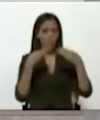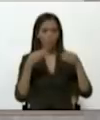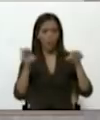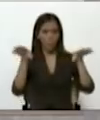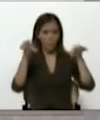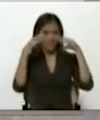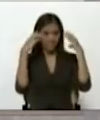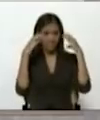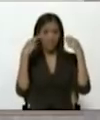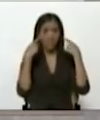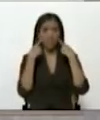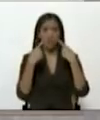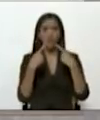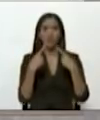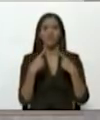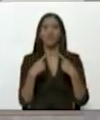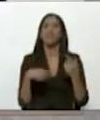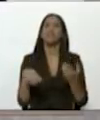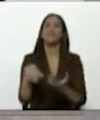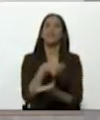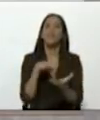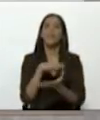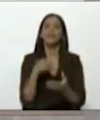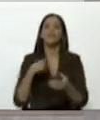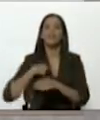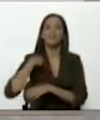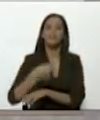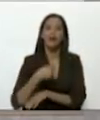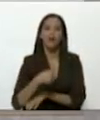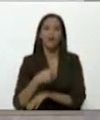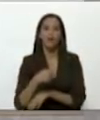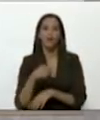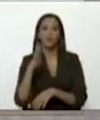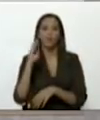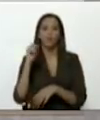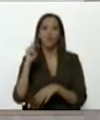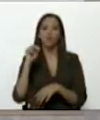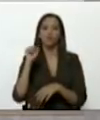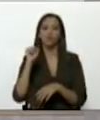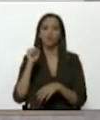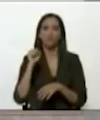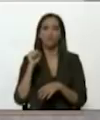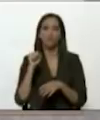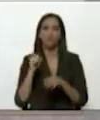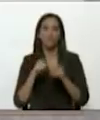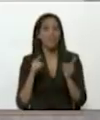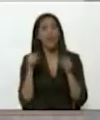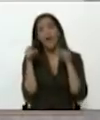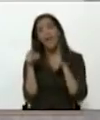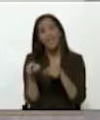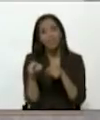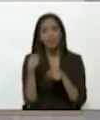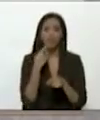el problema está solo en el pago de esos bonos. Pero eso que dice usted,